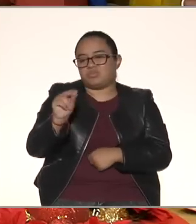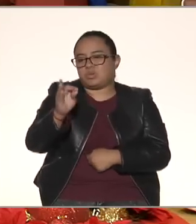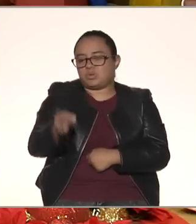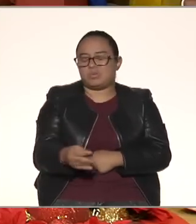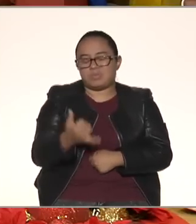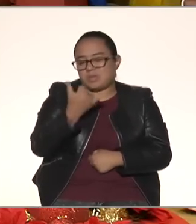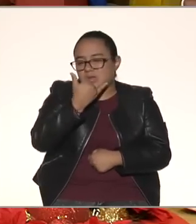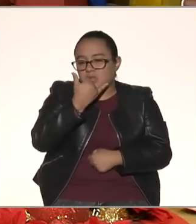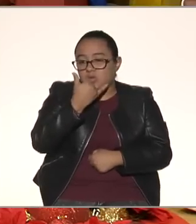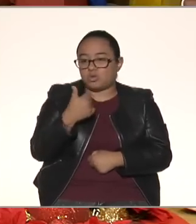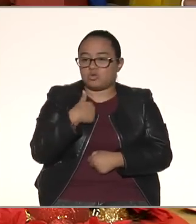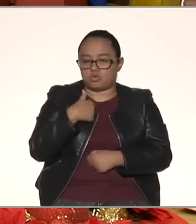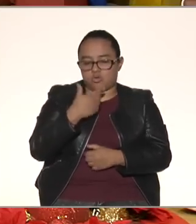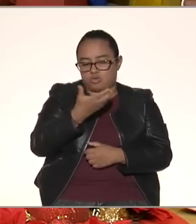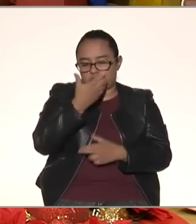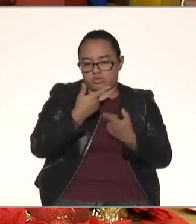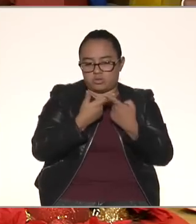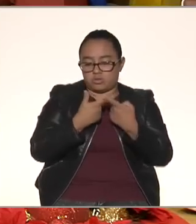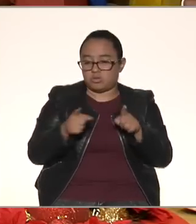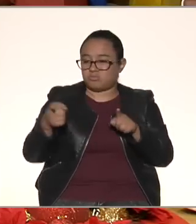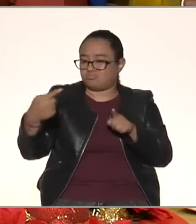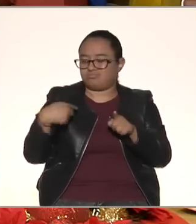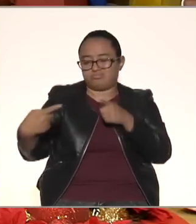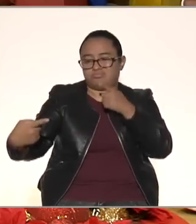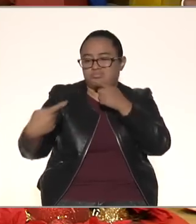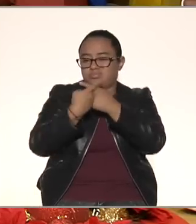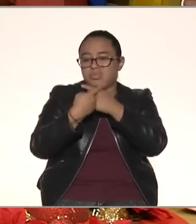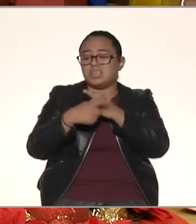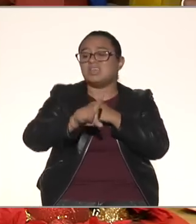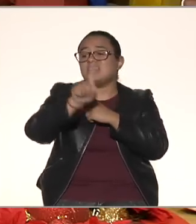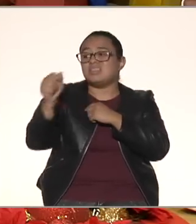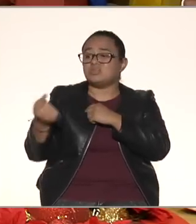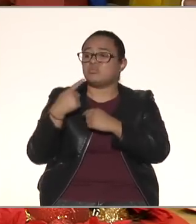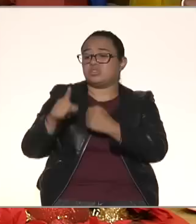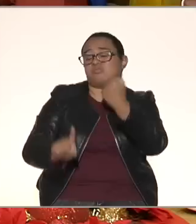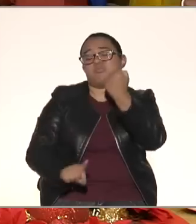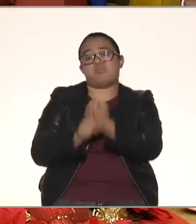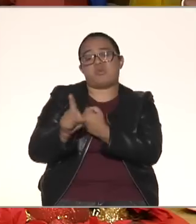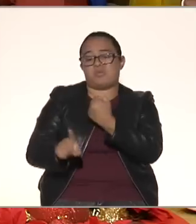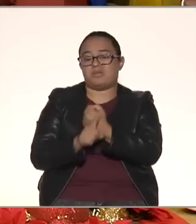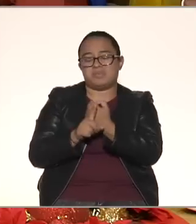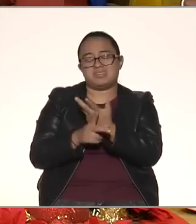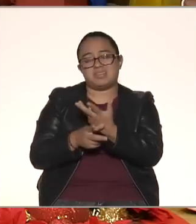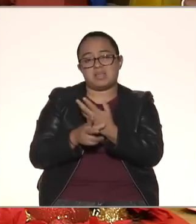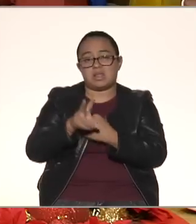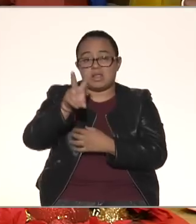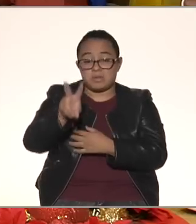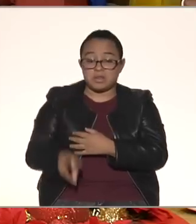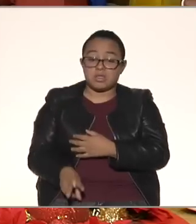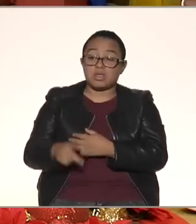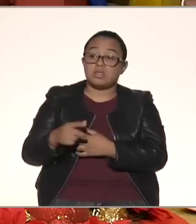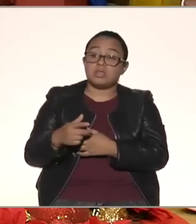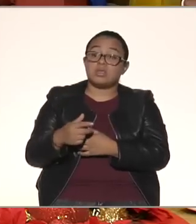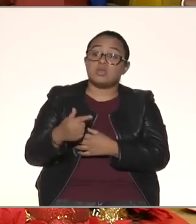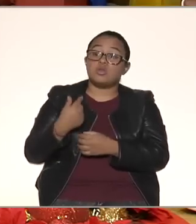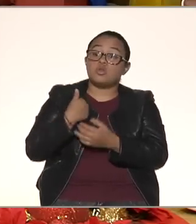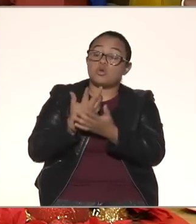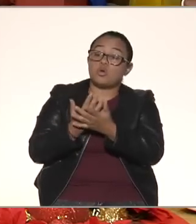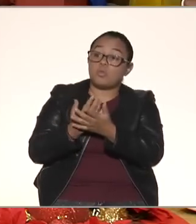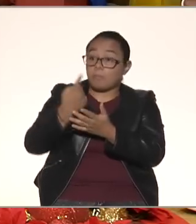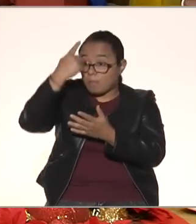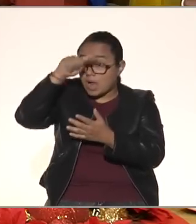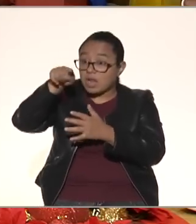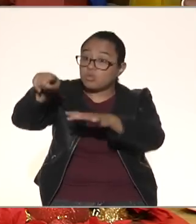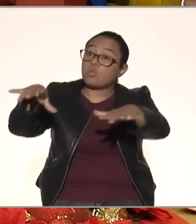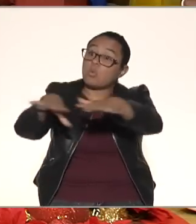una regla completamente diferente que difiere de la tuya, y nos va a meter en conflicto, entonces la verdad es que no voy a esperar a yo cambiarte,